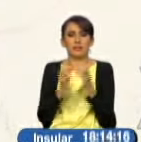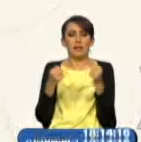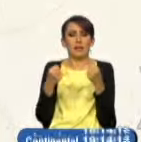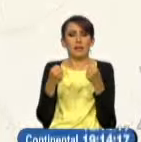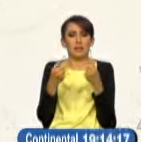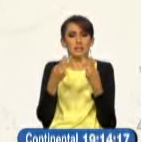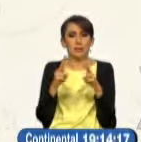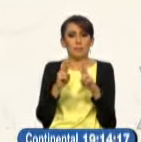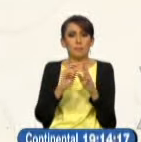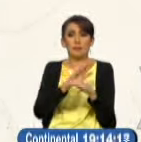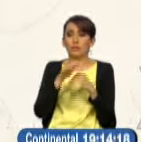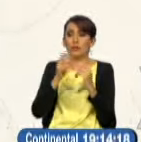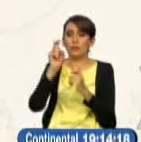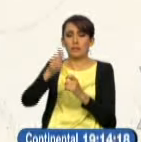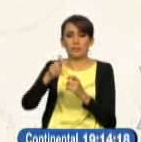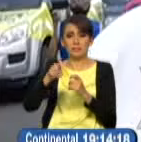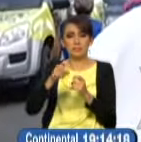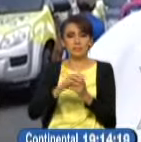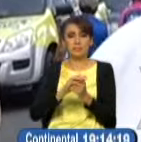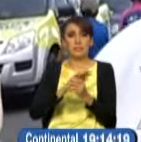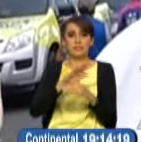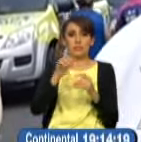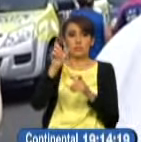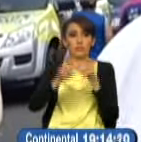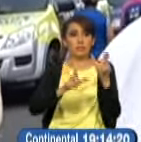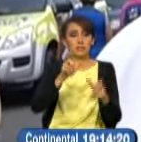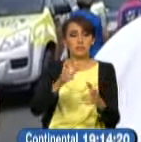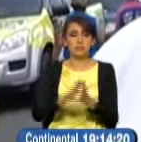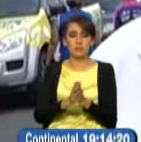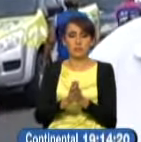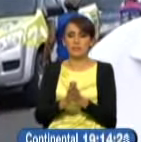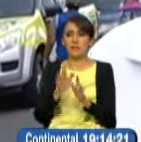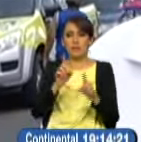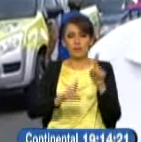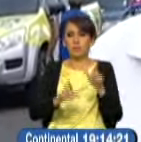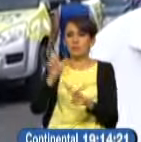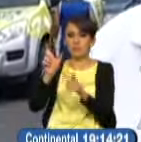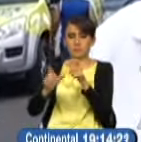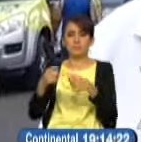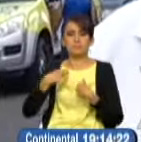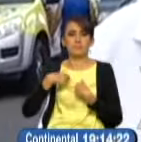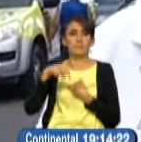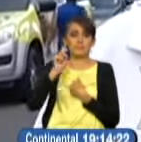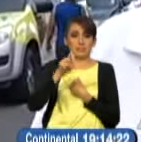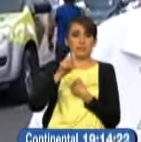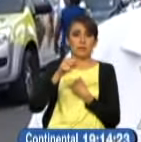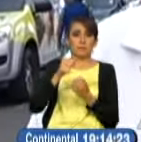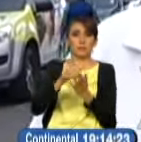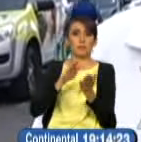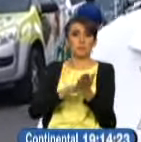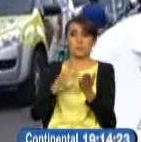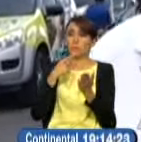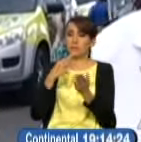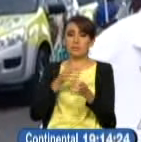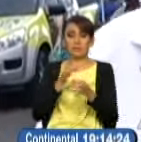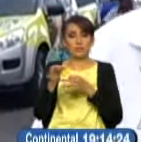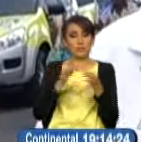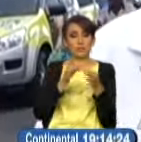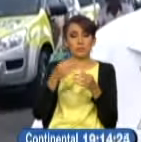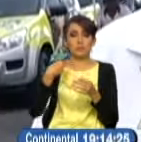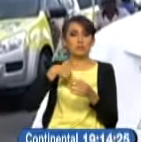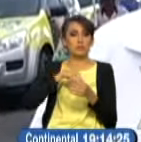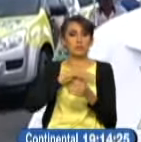las necesidades básicas insatisfechas. Hay personas que en verdad necesitamos la propuesta que él dice, entonces nosotros